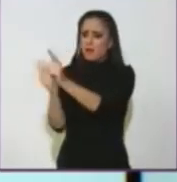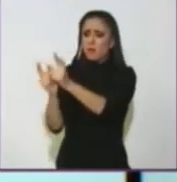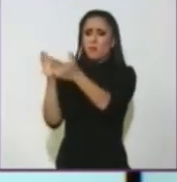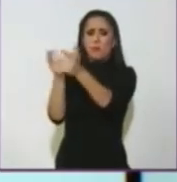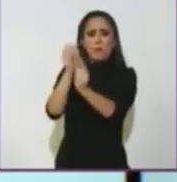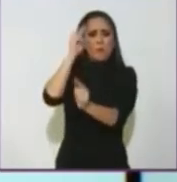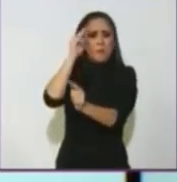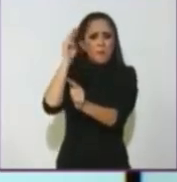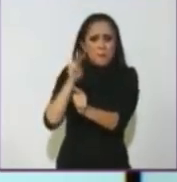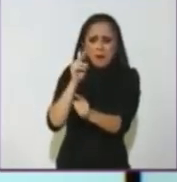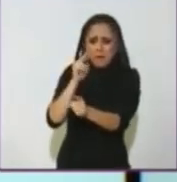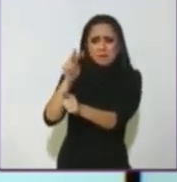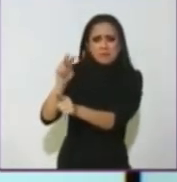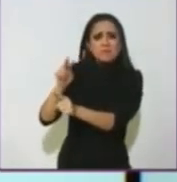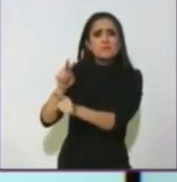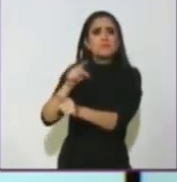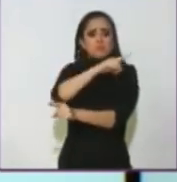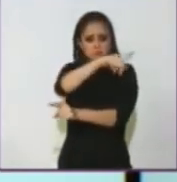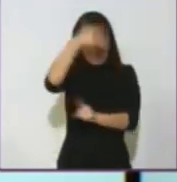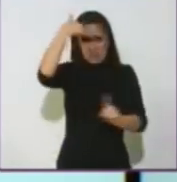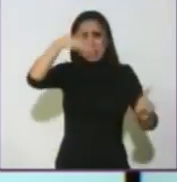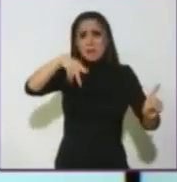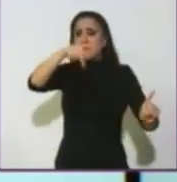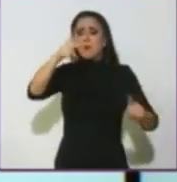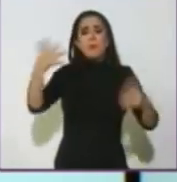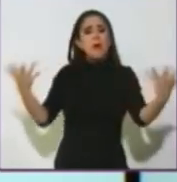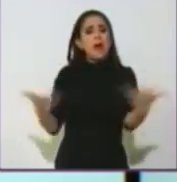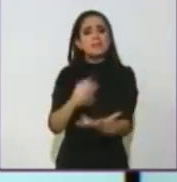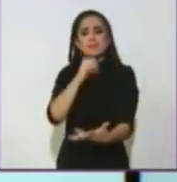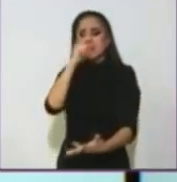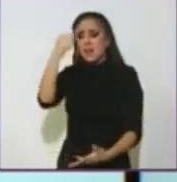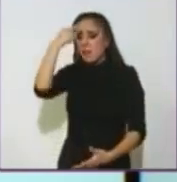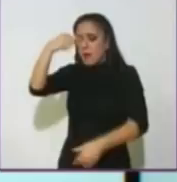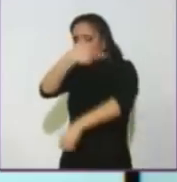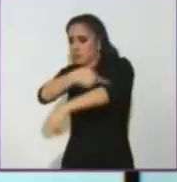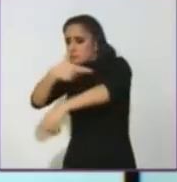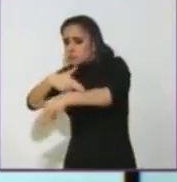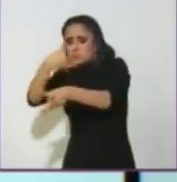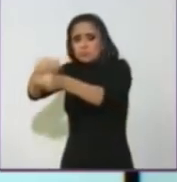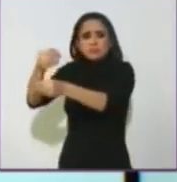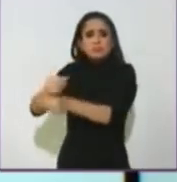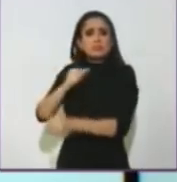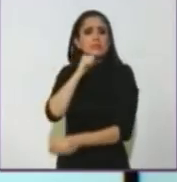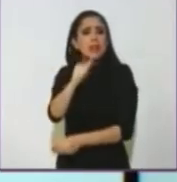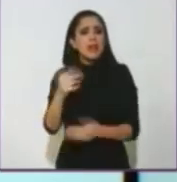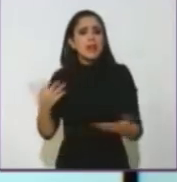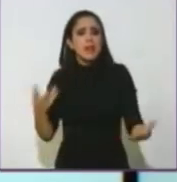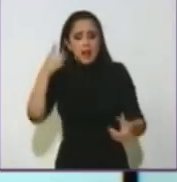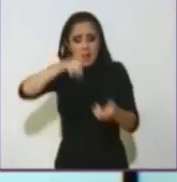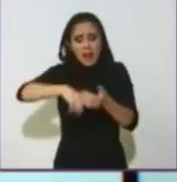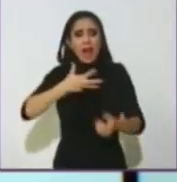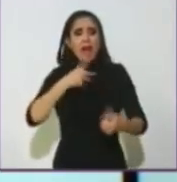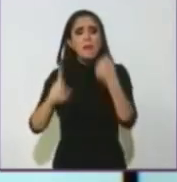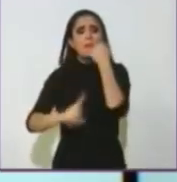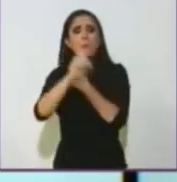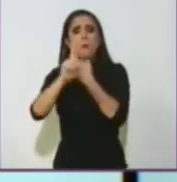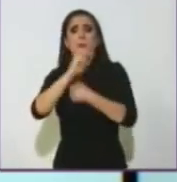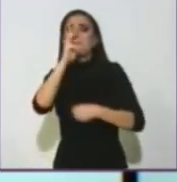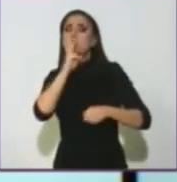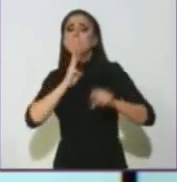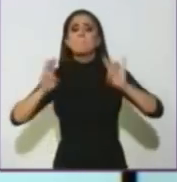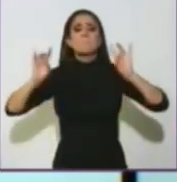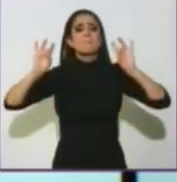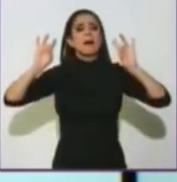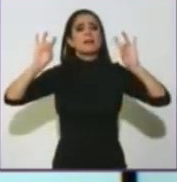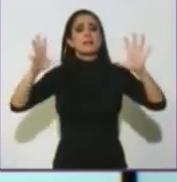viven y no hace nada absolutamente nada para resolverlo tenemos una grave crisis que dejó mancera de